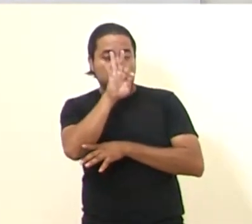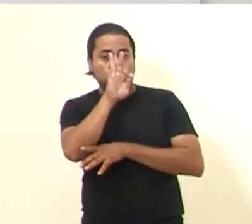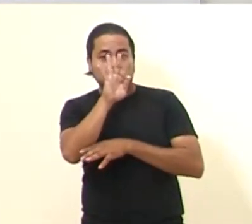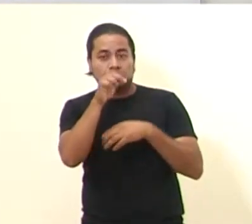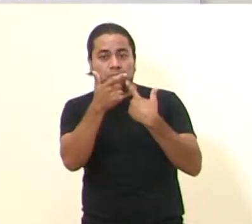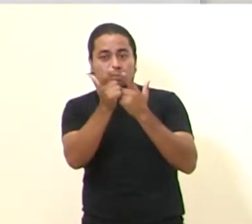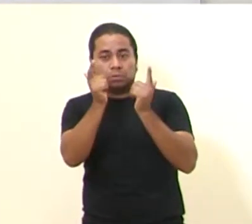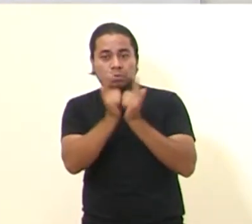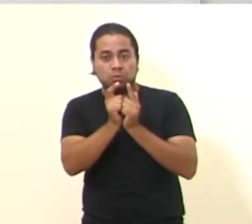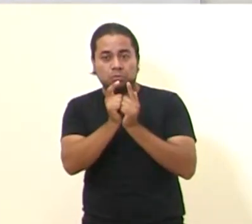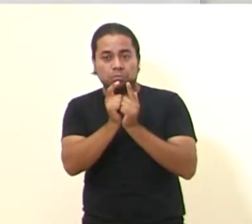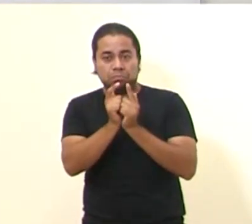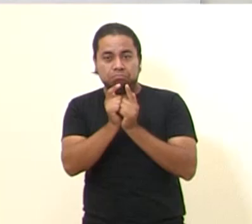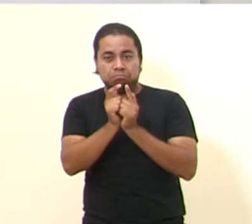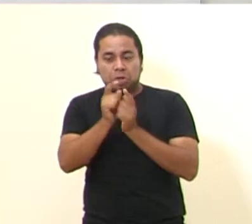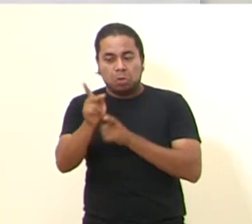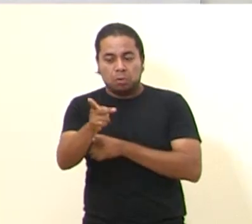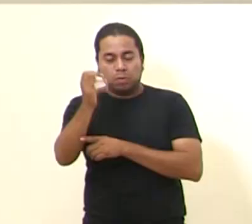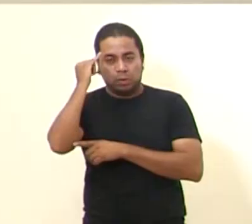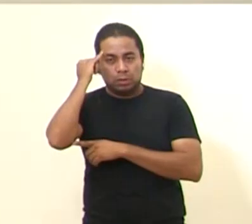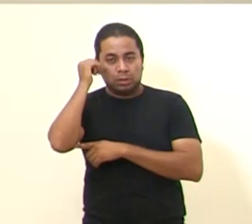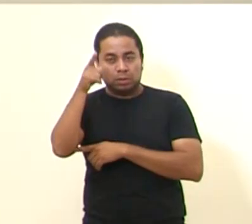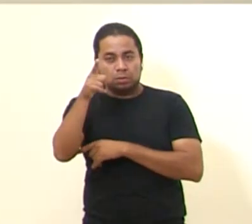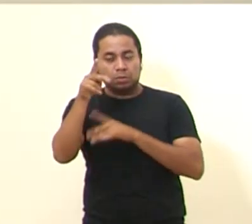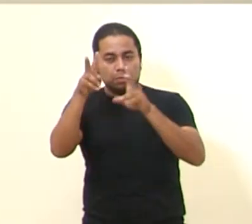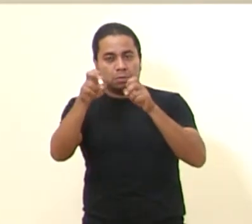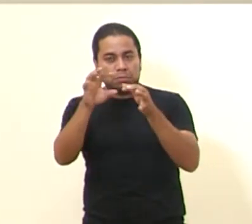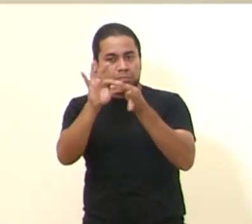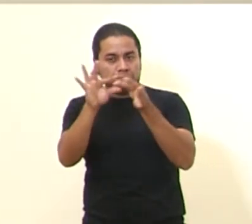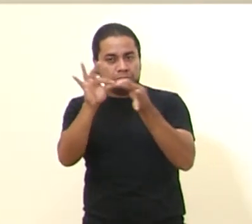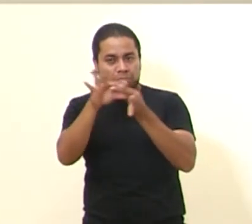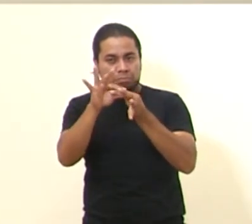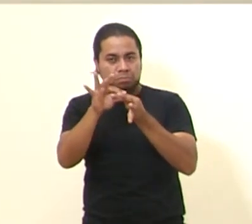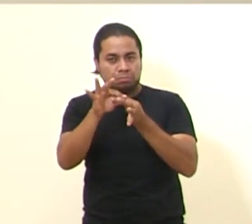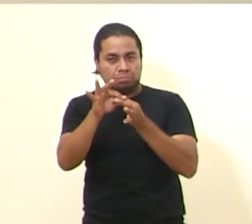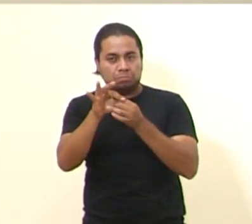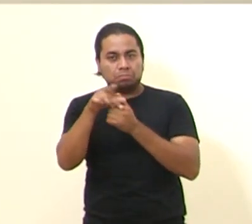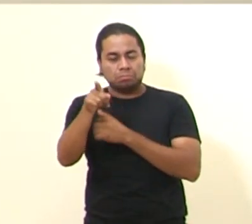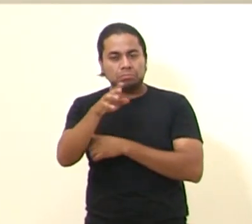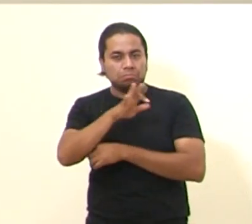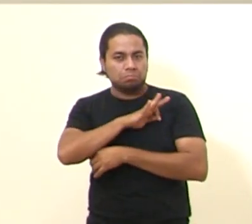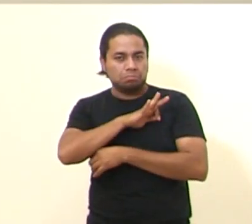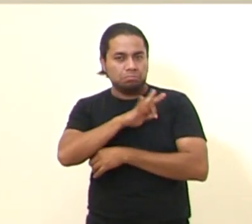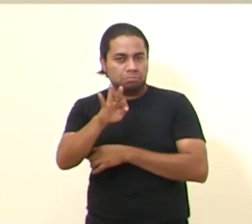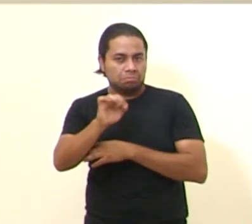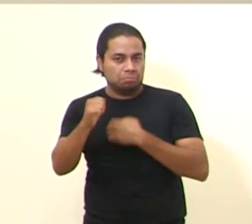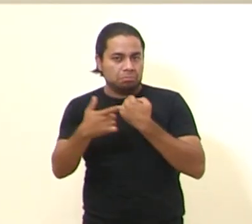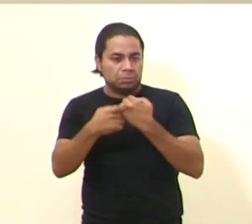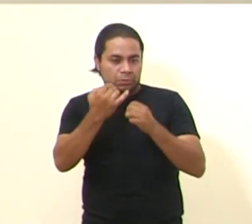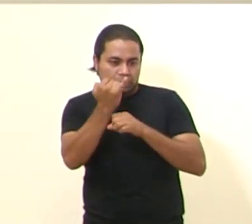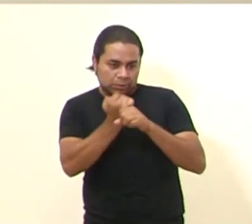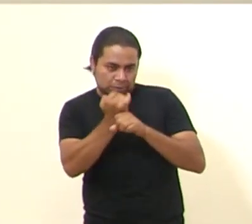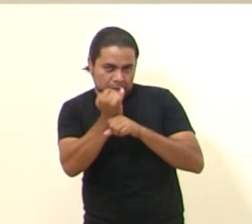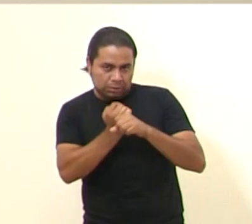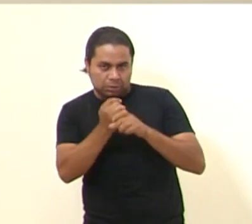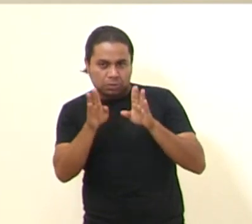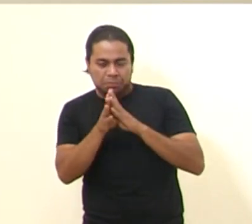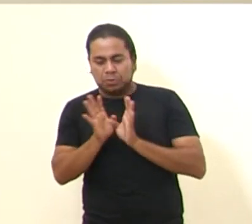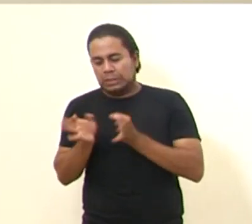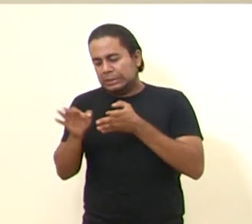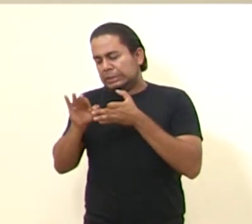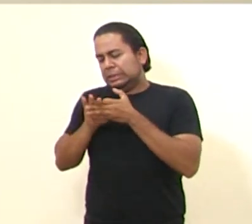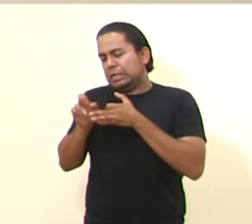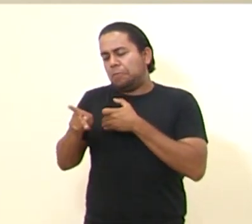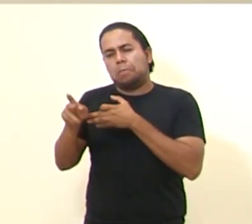grupo indígena sobre el que van a hablar, lo hagan, ¿sí? Hagan la investigación del pueblo más cercano